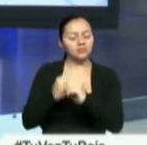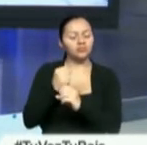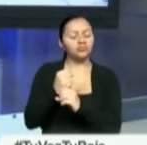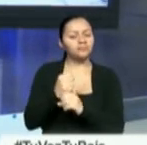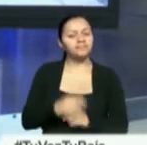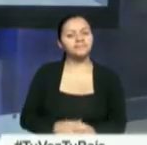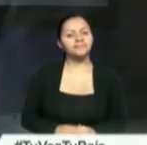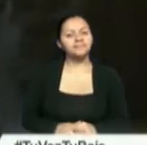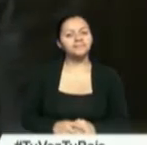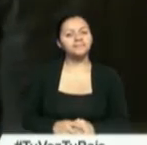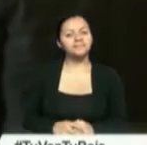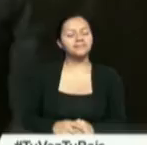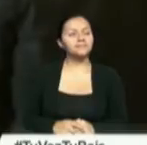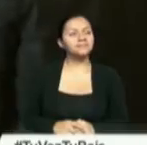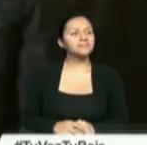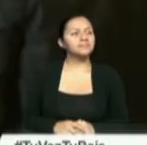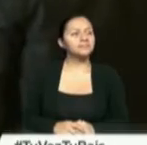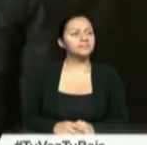años